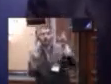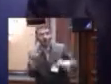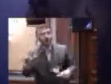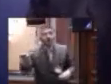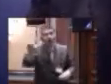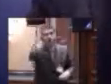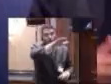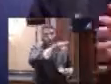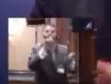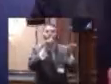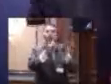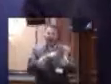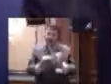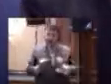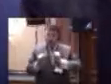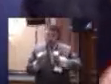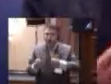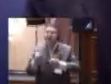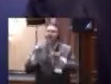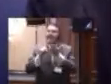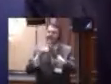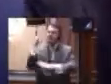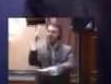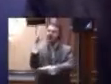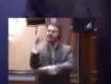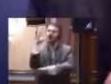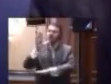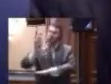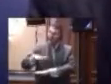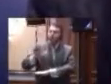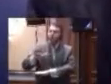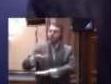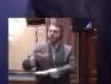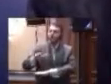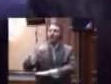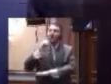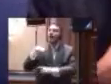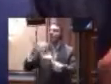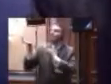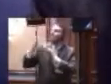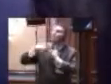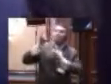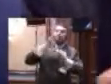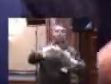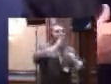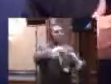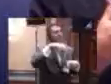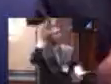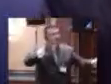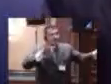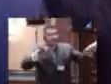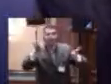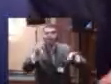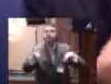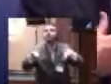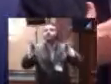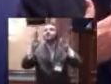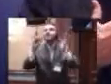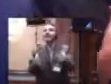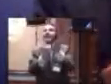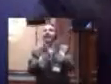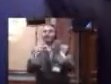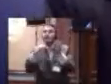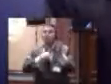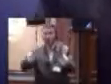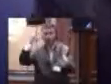intercambio de experiencias, cómo vivió Sudáfrica su proceso de transición, cómo lo vivió Argentina, cómo lo vivió